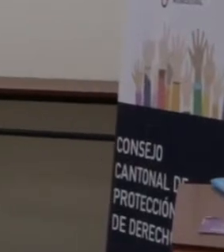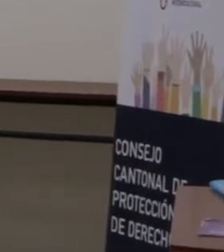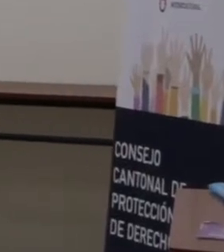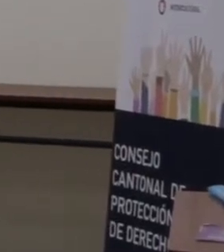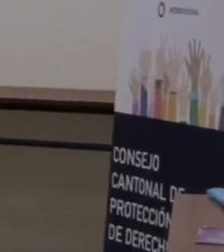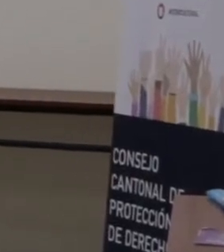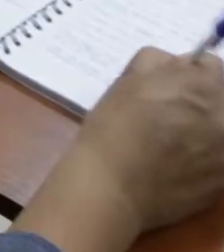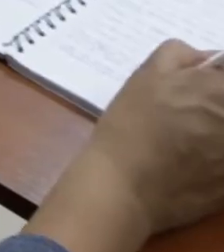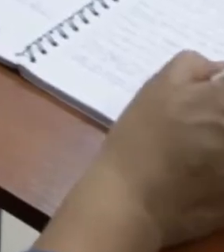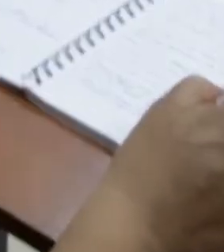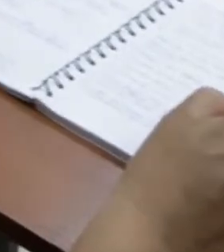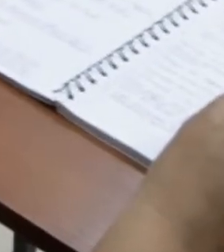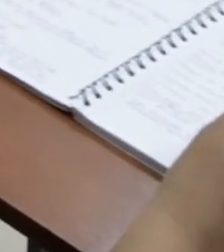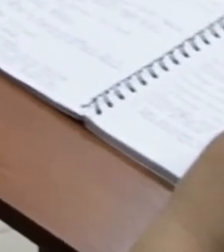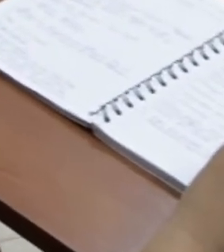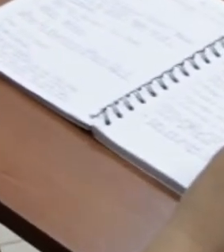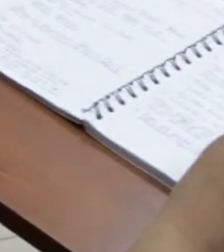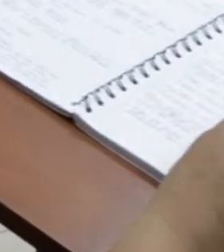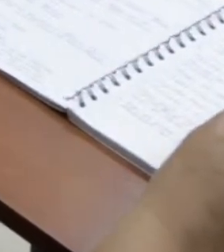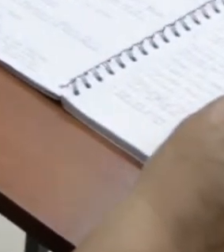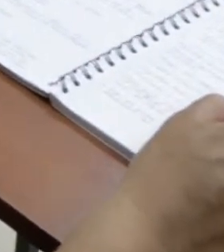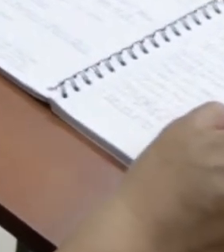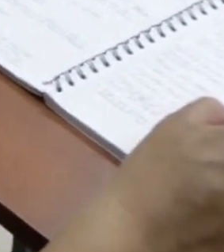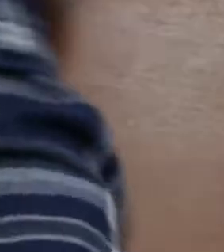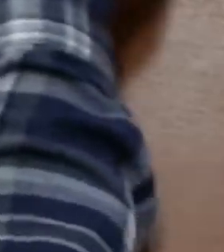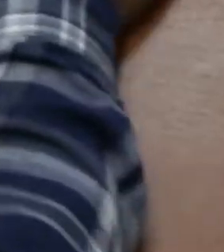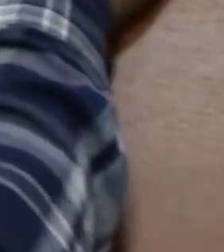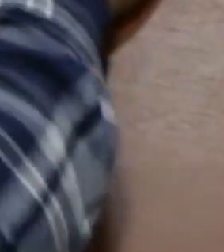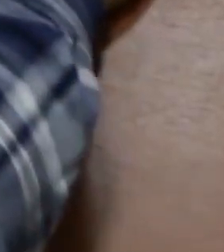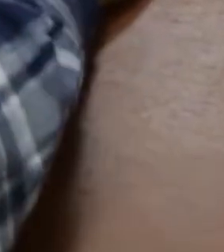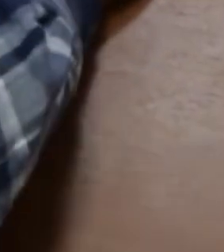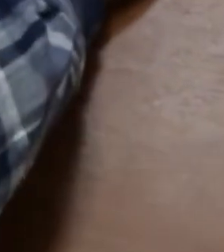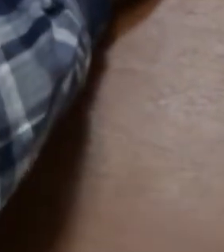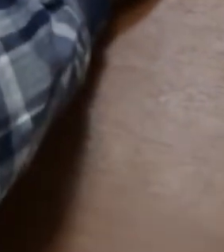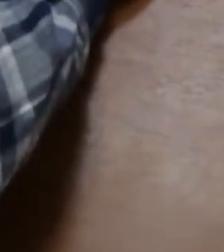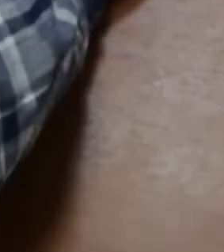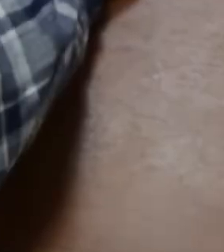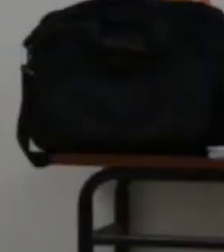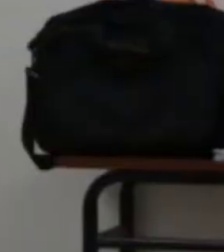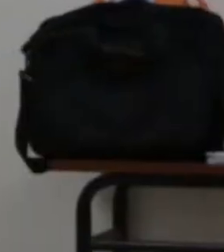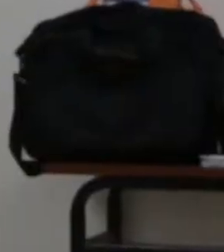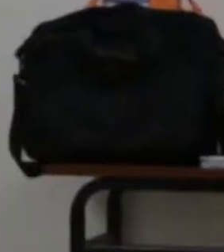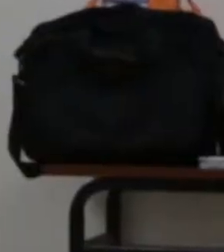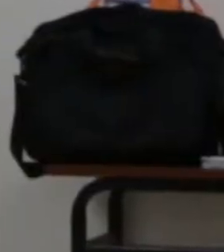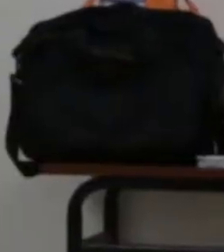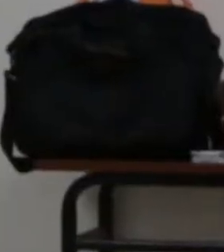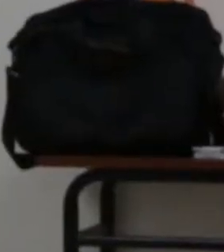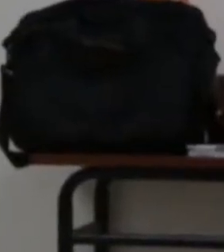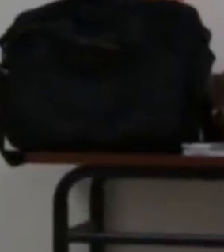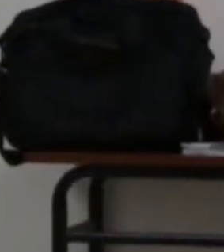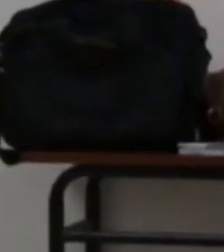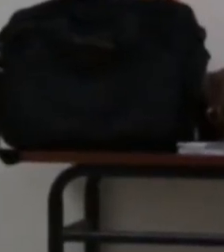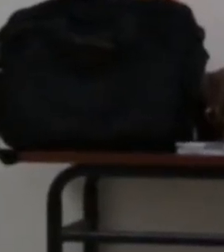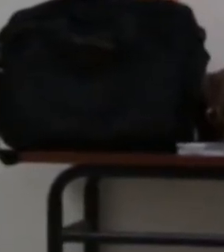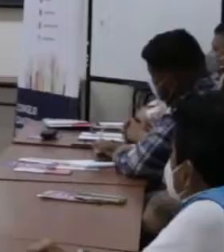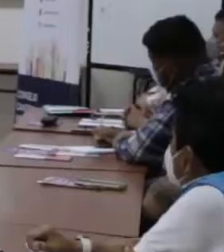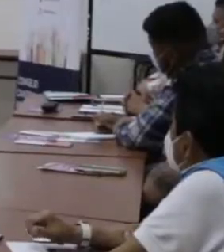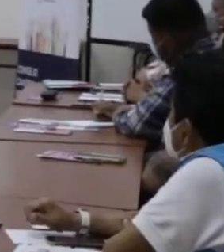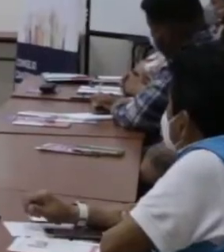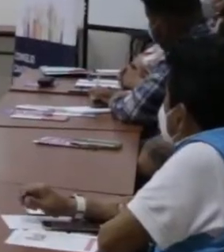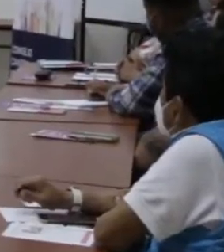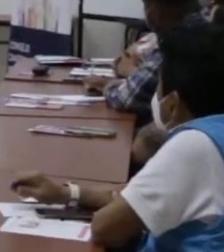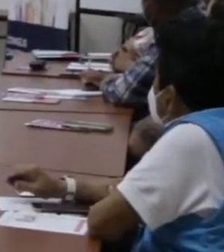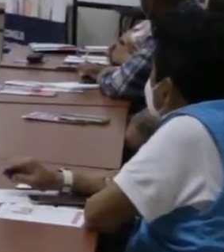Otavalopa, Jaini Kunata, Rikuk Tananahuika, Kitishi Kunata, Shinji Achingapa, Shuya Chaita Kurka, Shinaya Shaikunawan, Runa